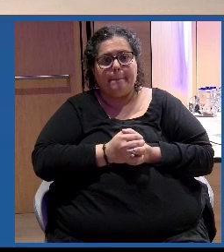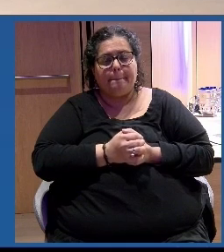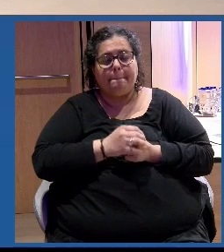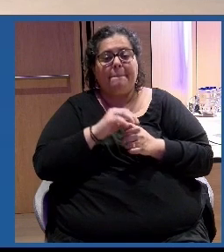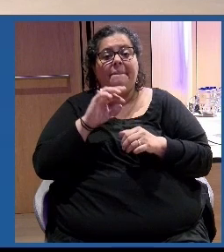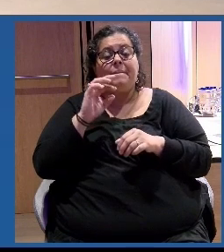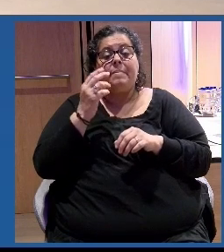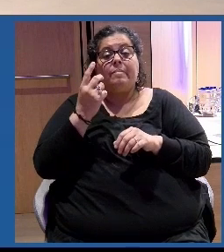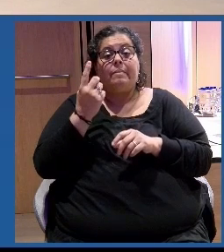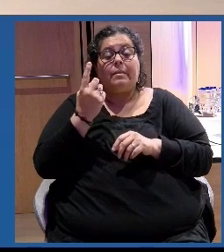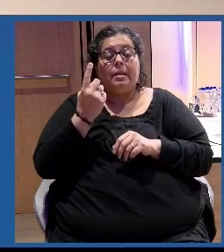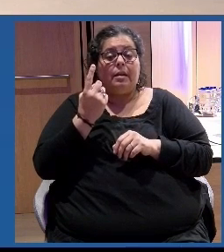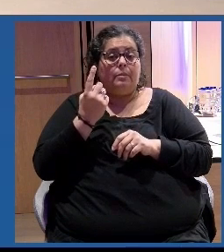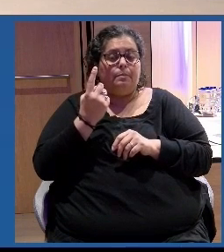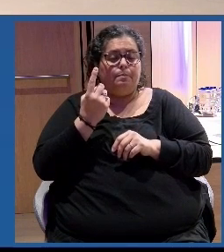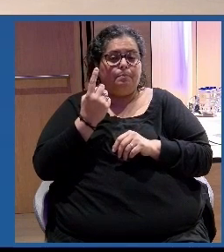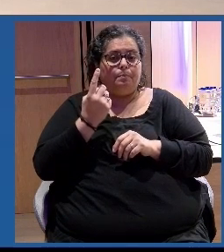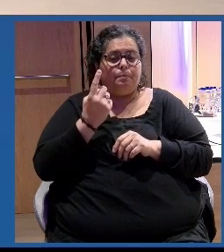Primero, que